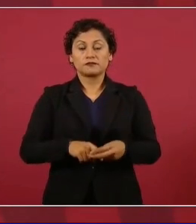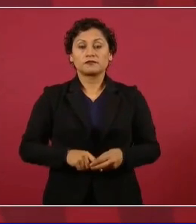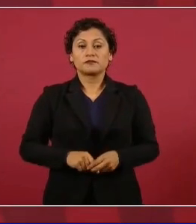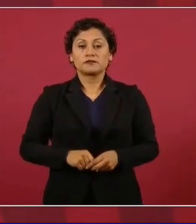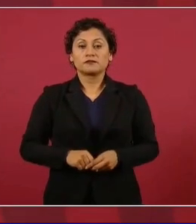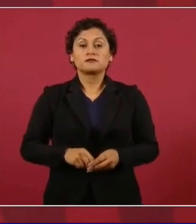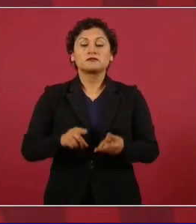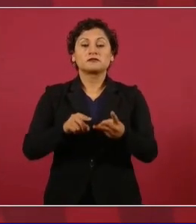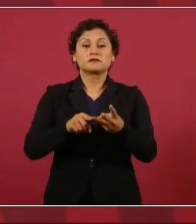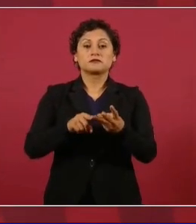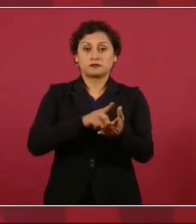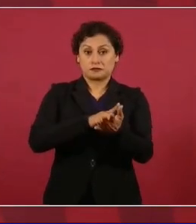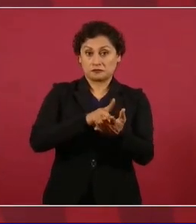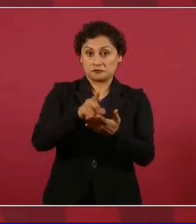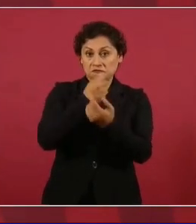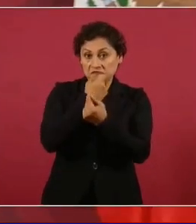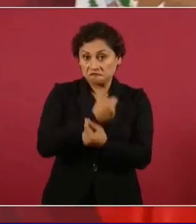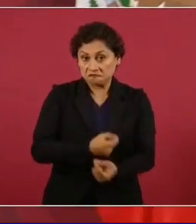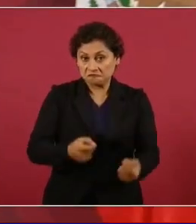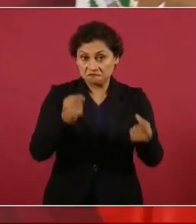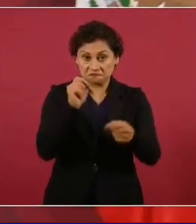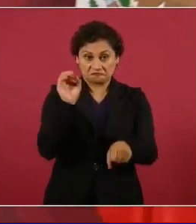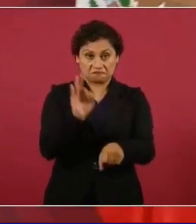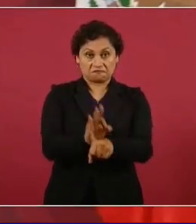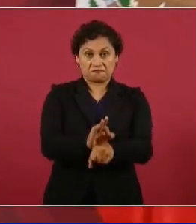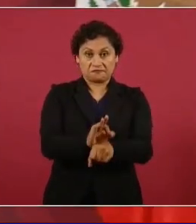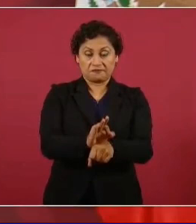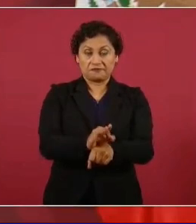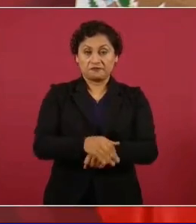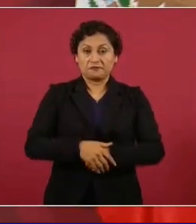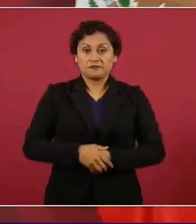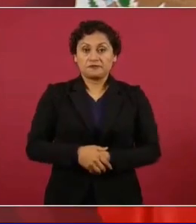y protección a la niñez,